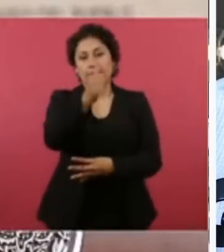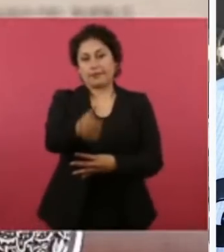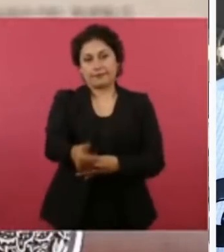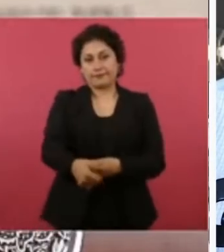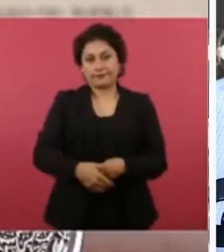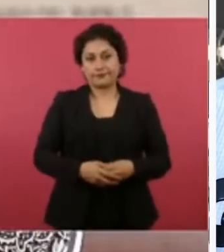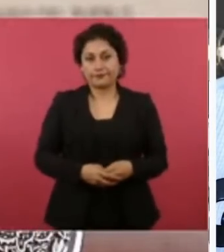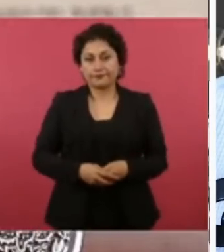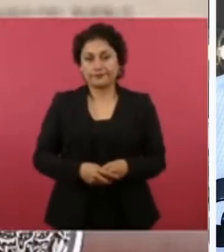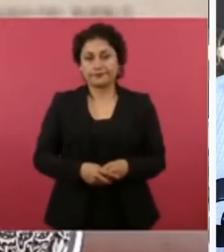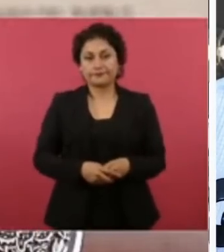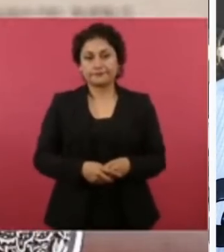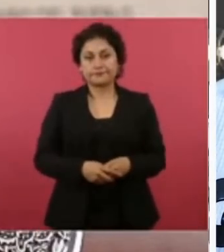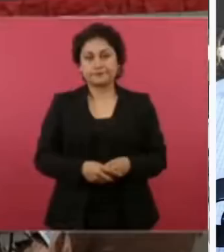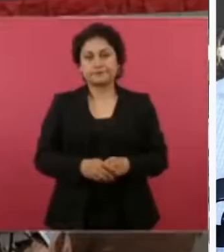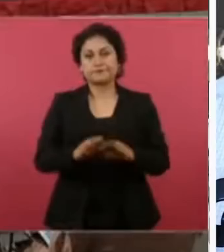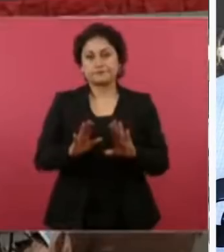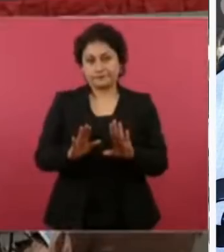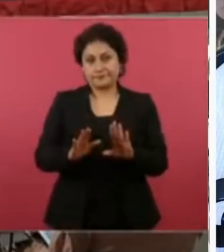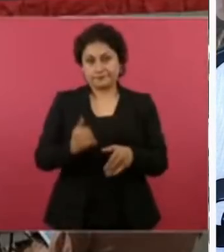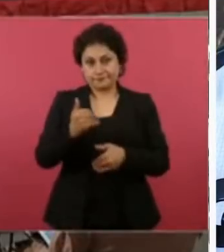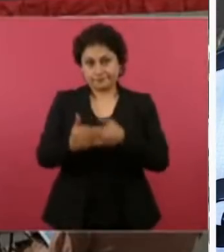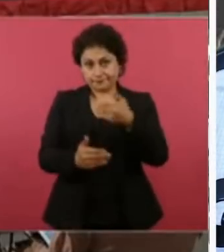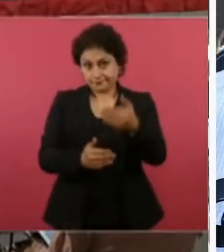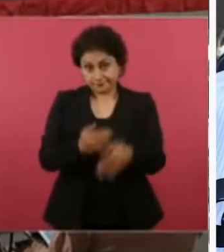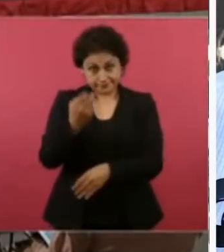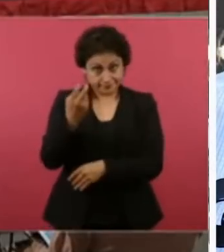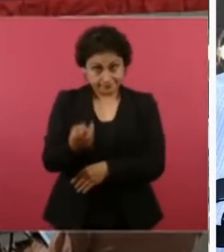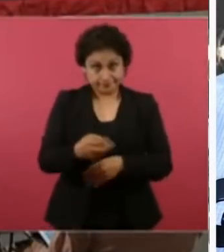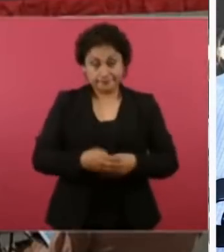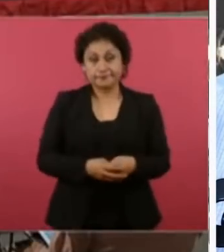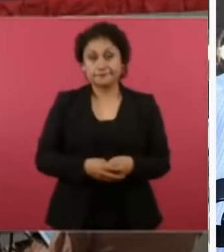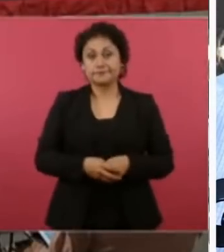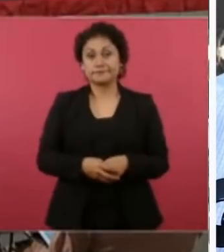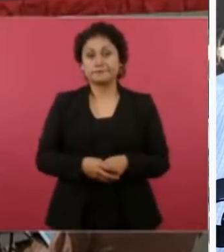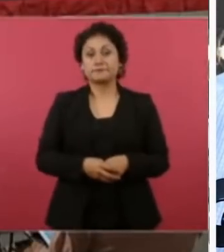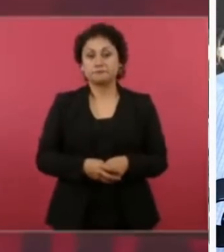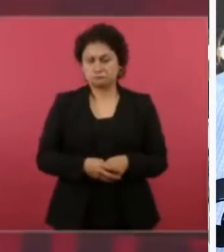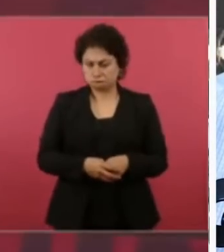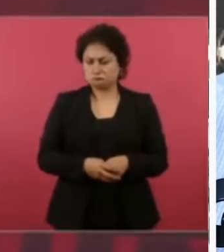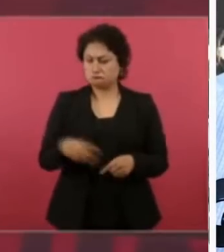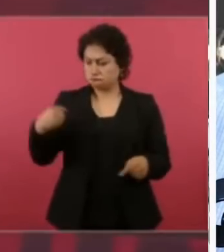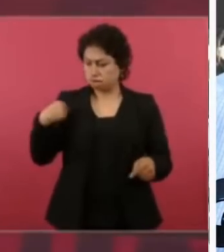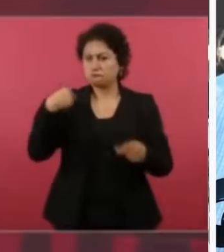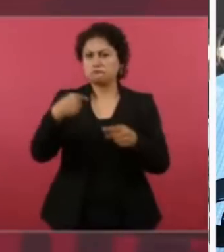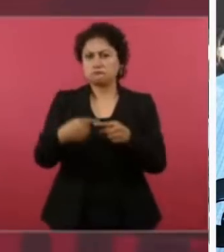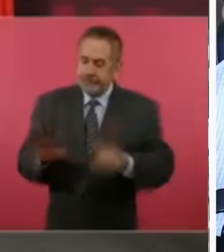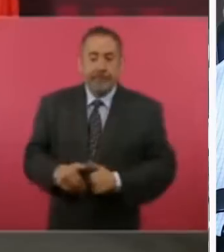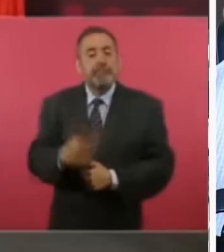cobarde. Amigos y amigas, vamos a ir a toda esta información porque está muy buena. Vamos a ir al